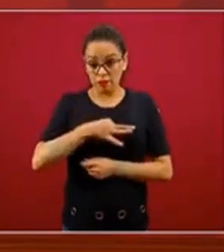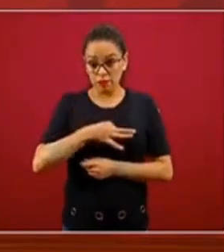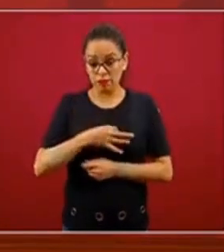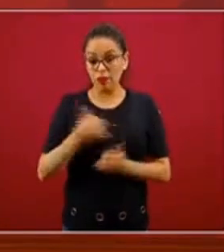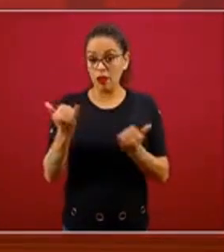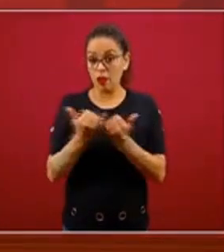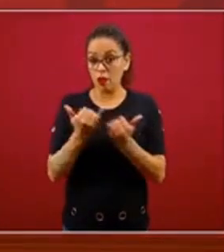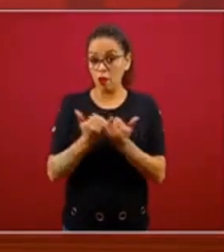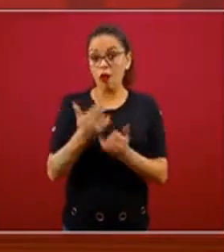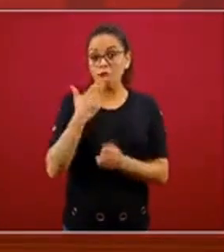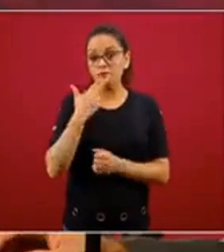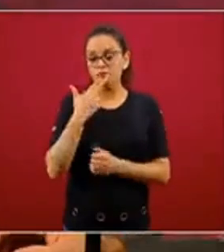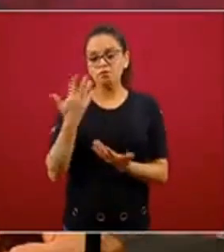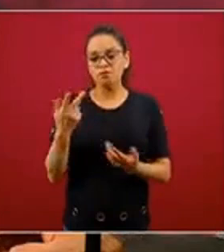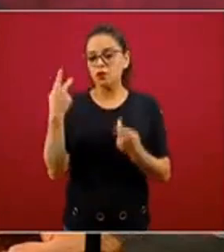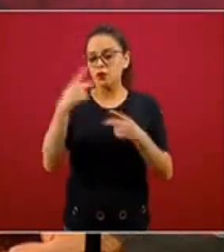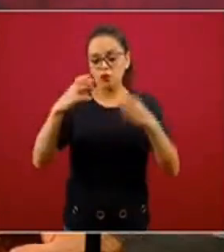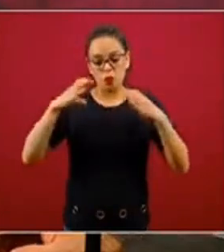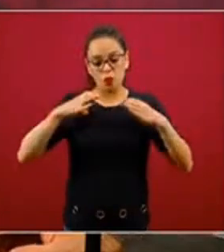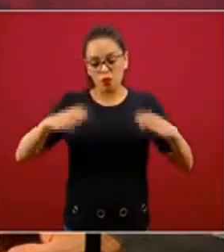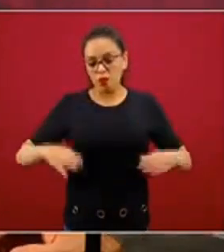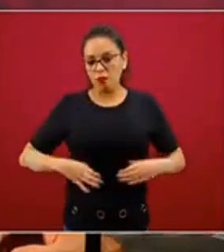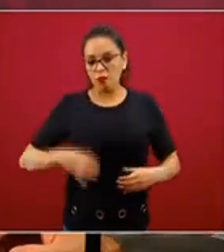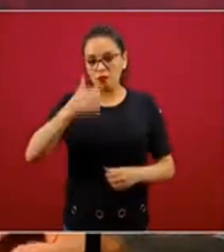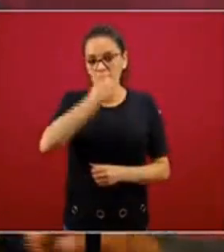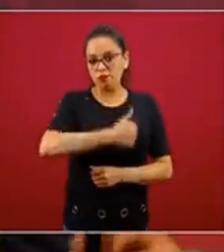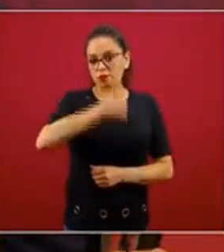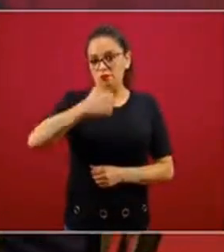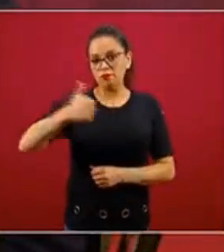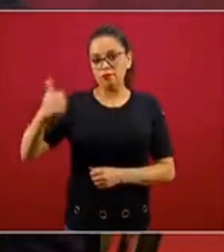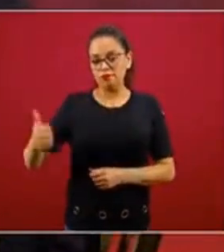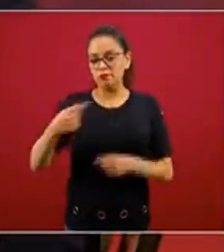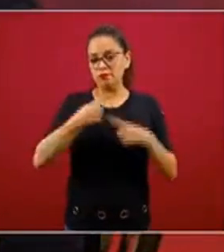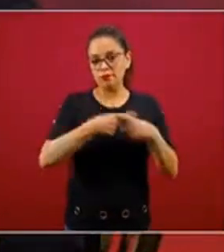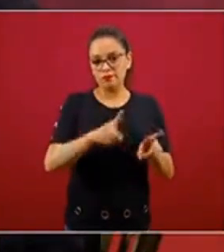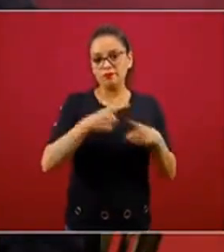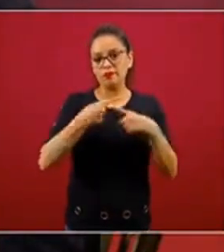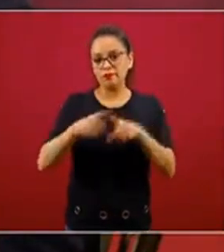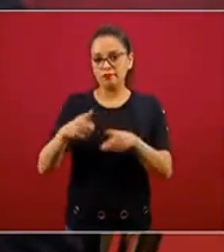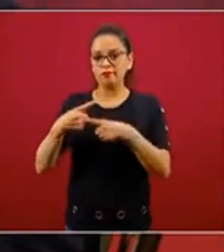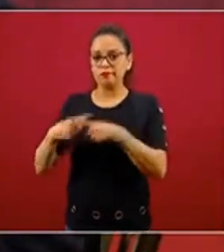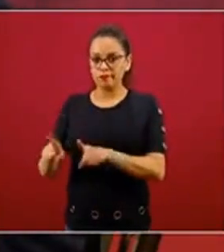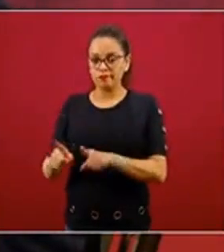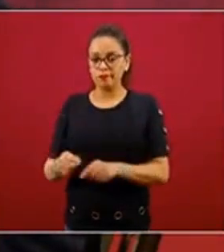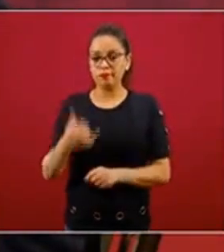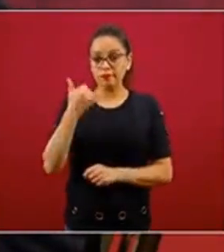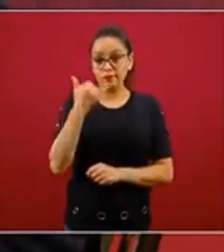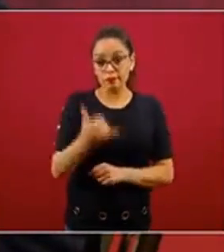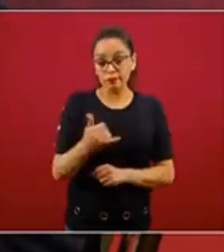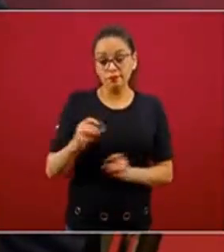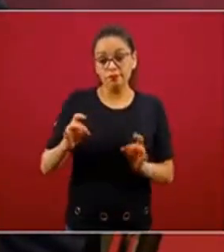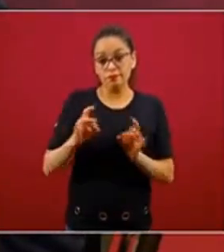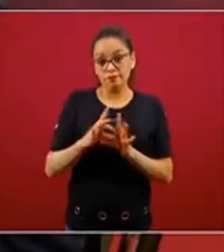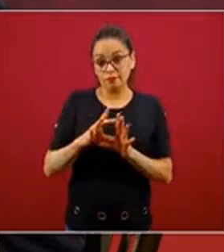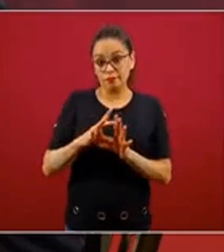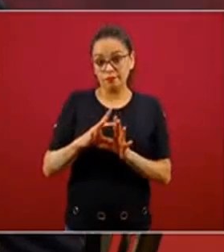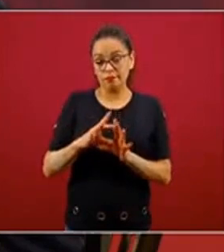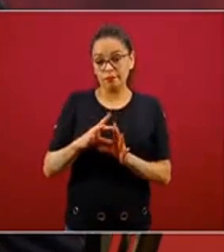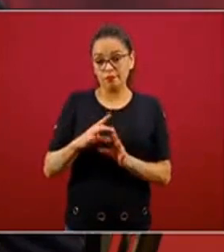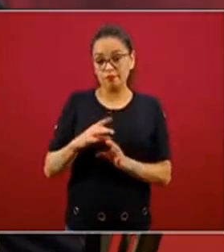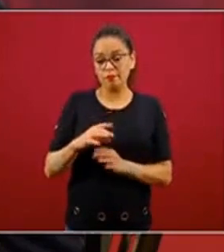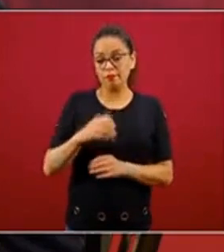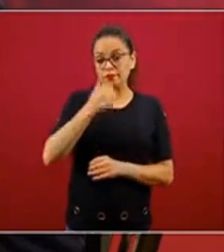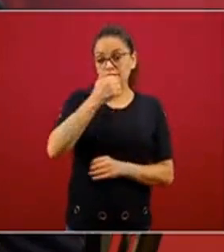igual. Su sistema inmune, por diferentes razones, y más cuando se agregan situaciones